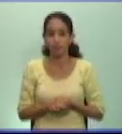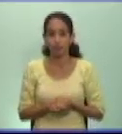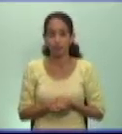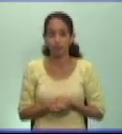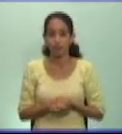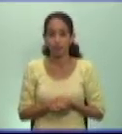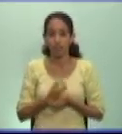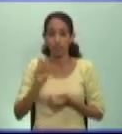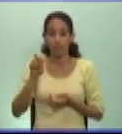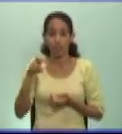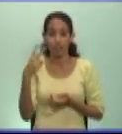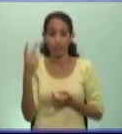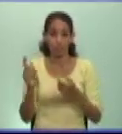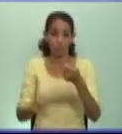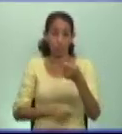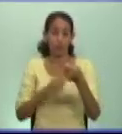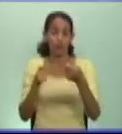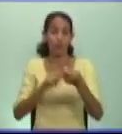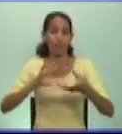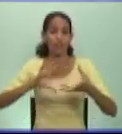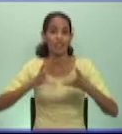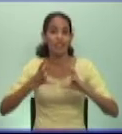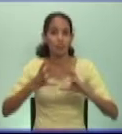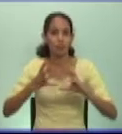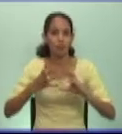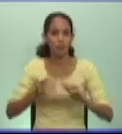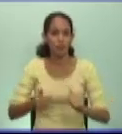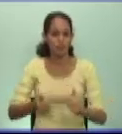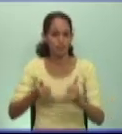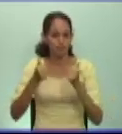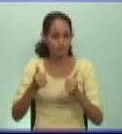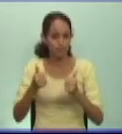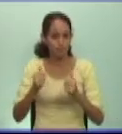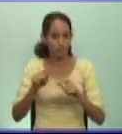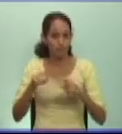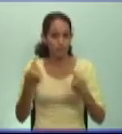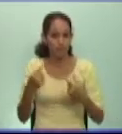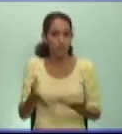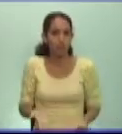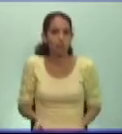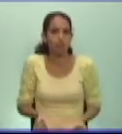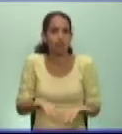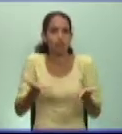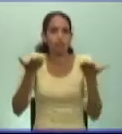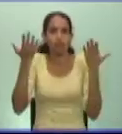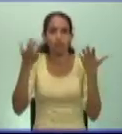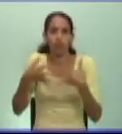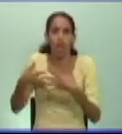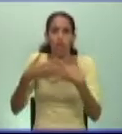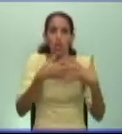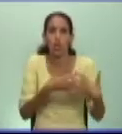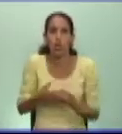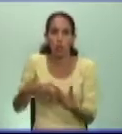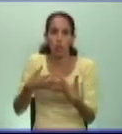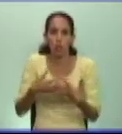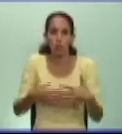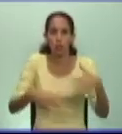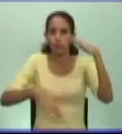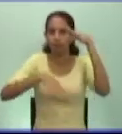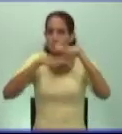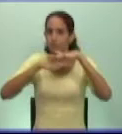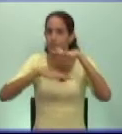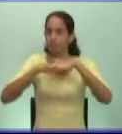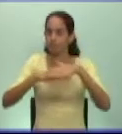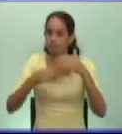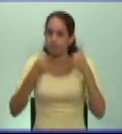la Segunda Guerra Mundial va a consolidar el desarrollo norteamericano, lo va a convertir en gendarme mundial a partir